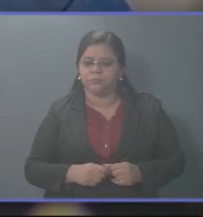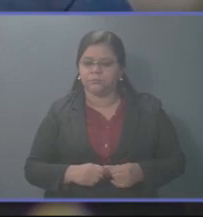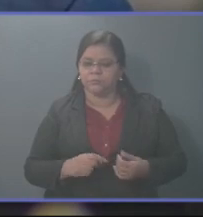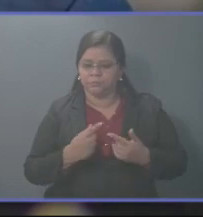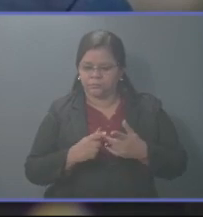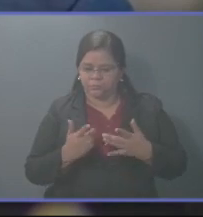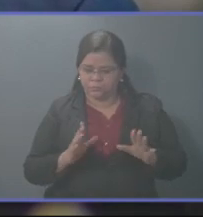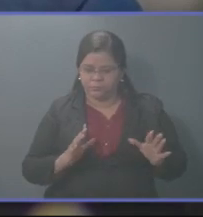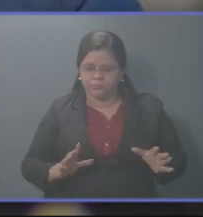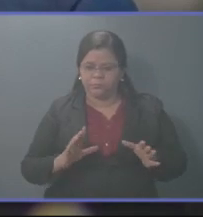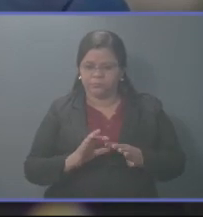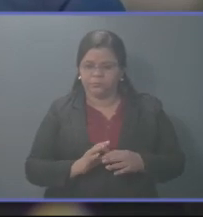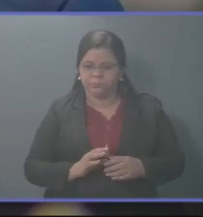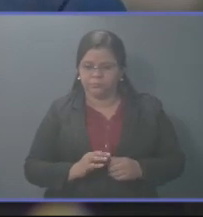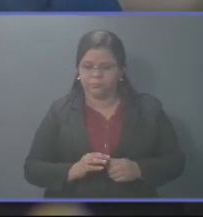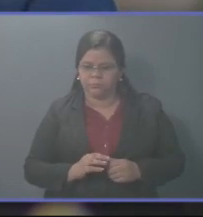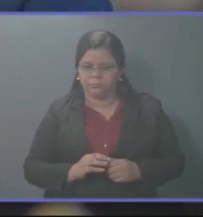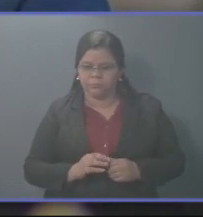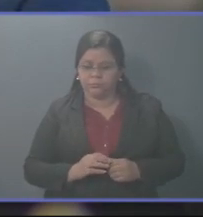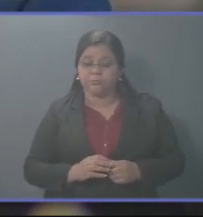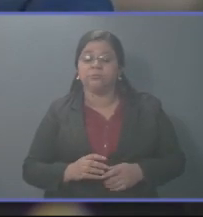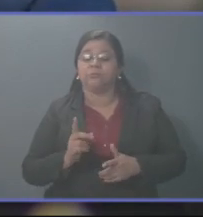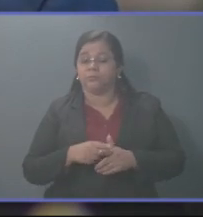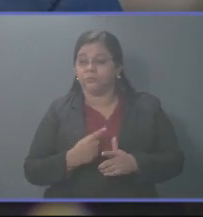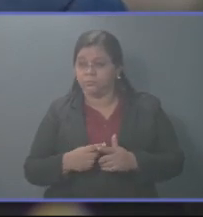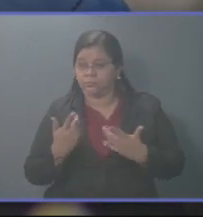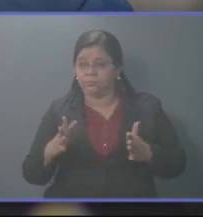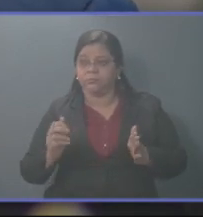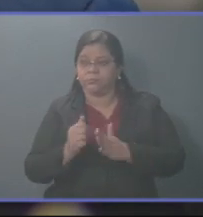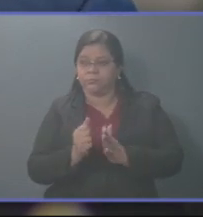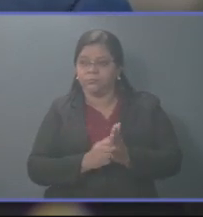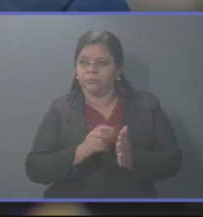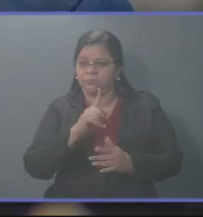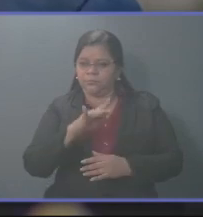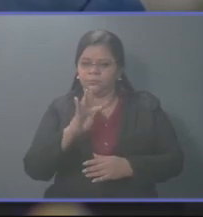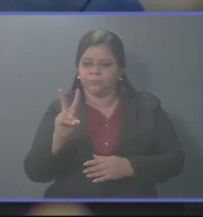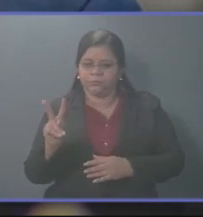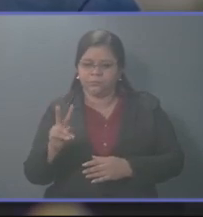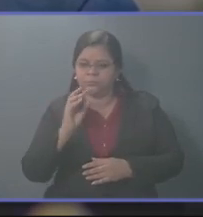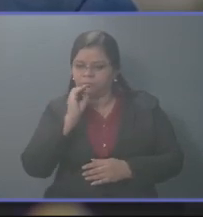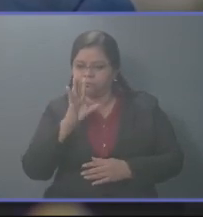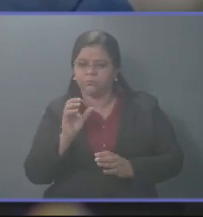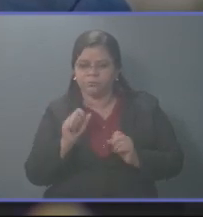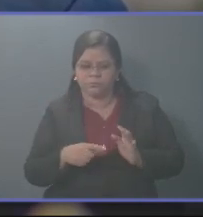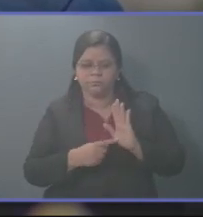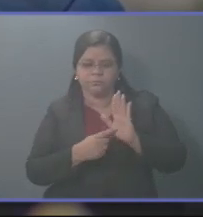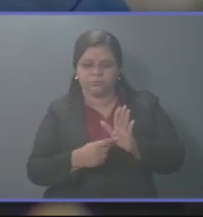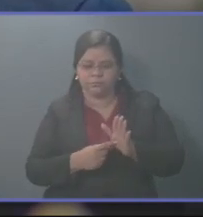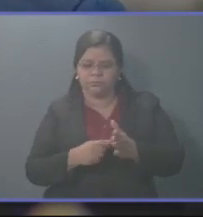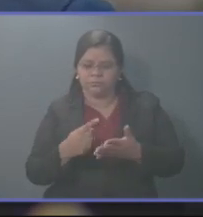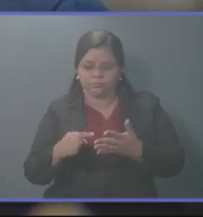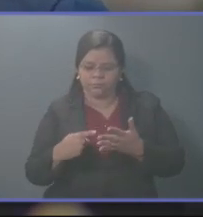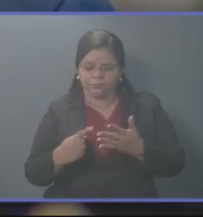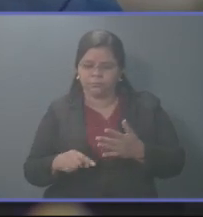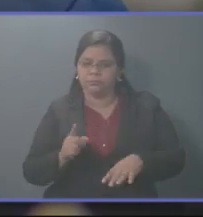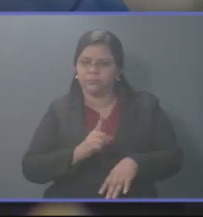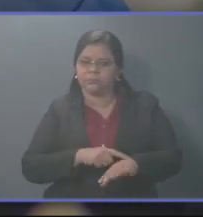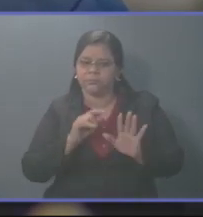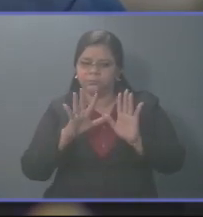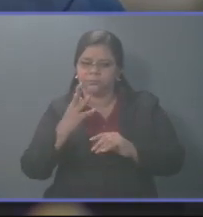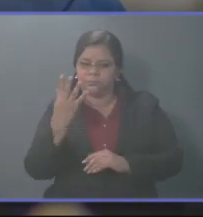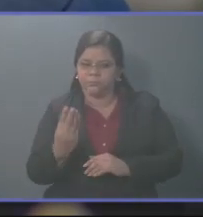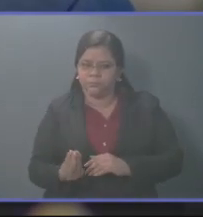Cierro comillas. Se acepta la observación al artículo 142 en el sentido de presentar recurso de revisión en un plazo de 10